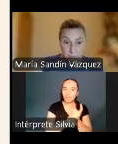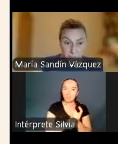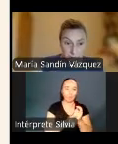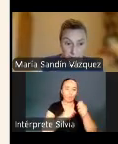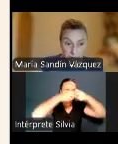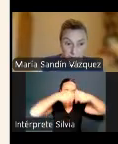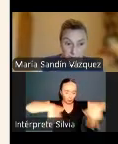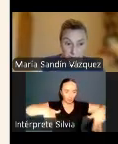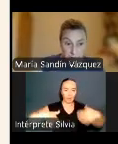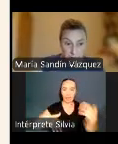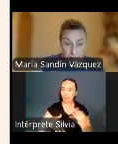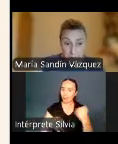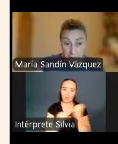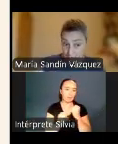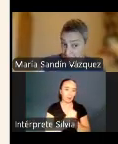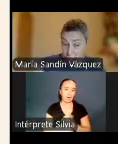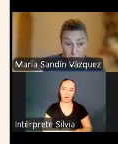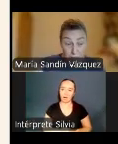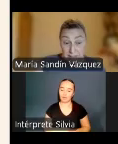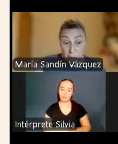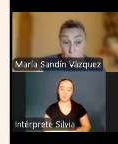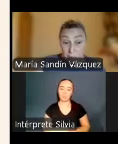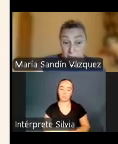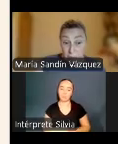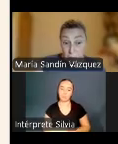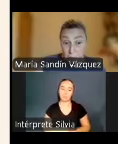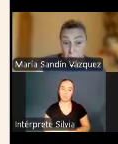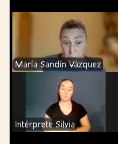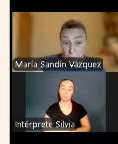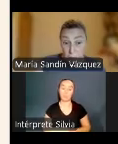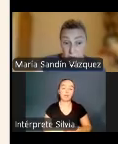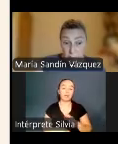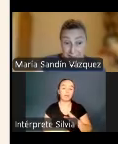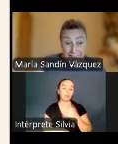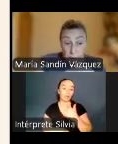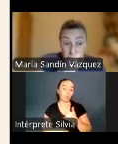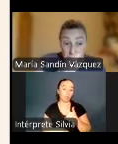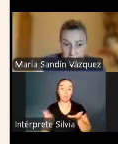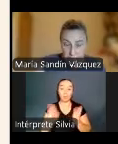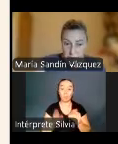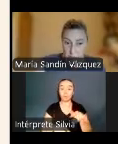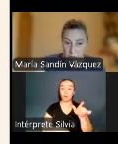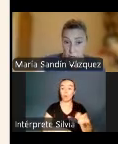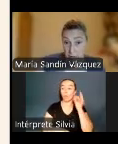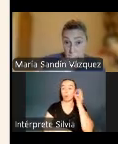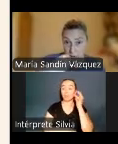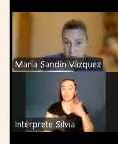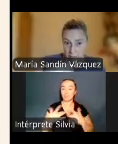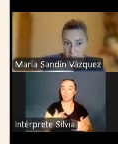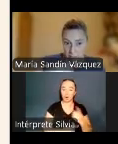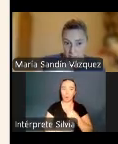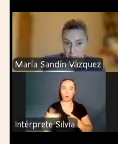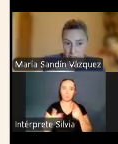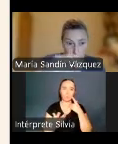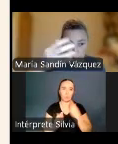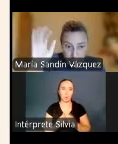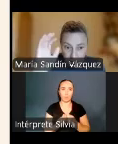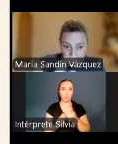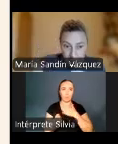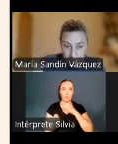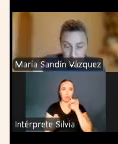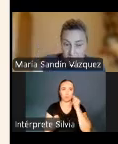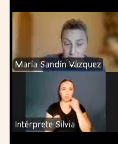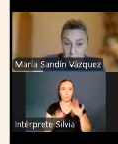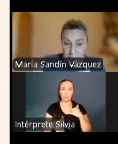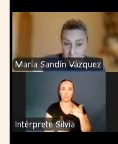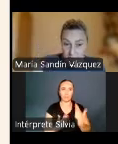que hay que trabajar, ¿no? Nos decían, cuando viene alguna mujer con un síntoma que no me encaja en los diagnósticos que yo tengo y que